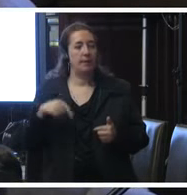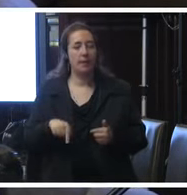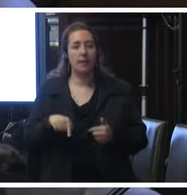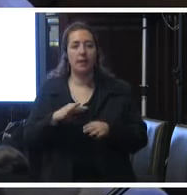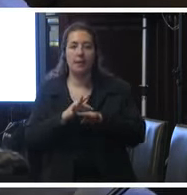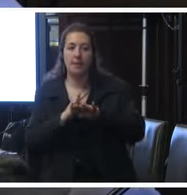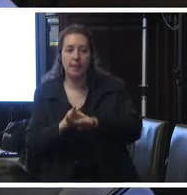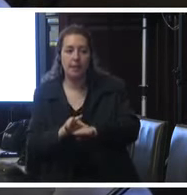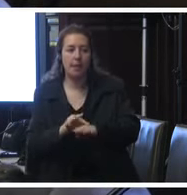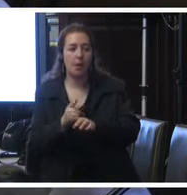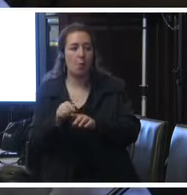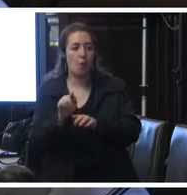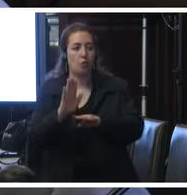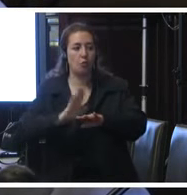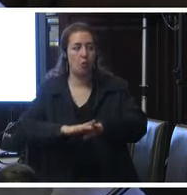dirigen, cuando las